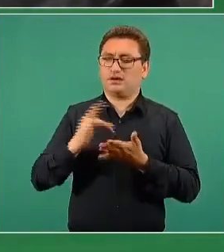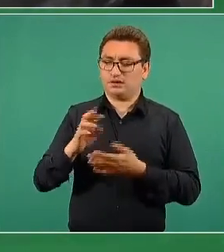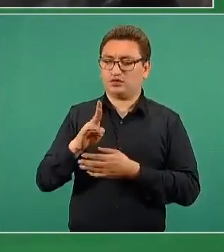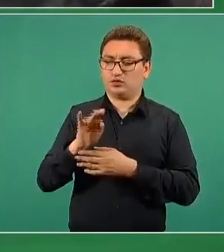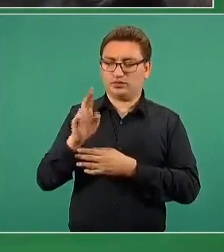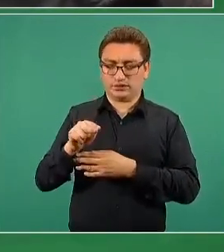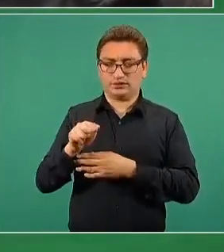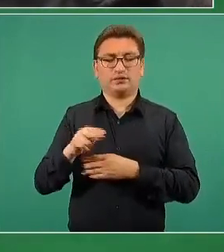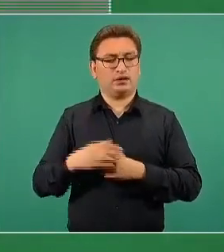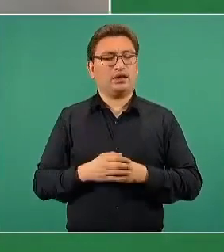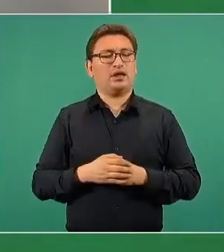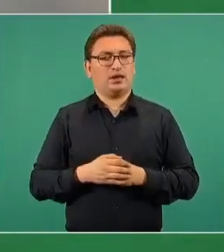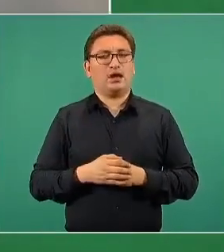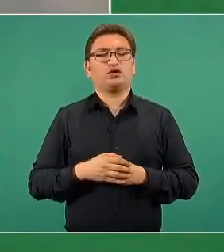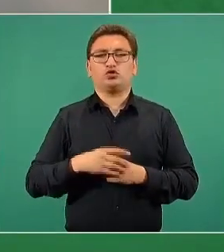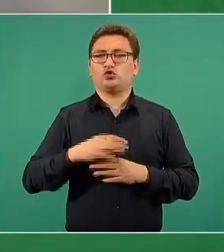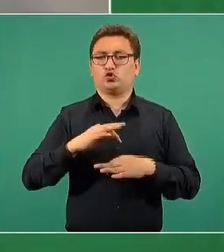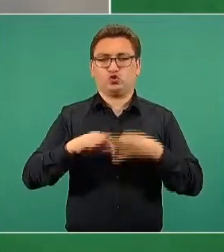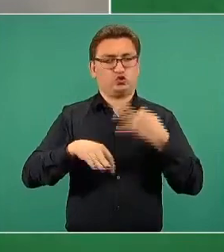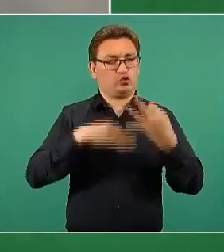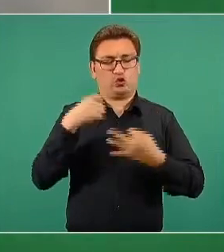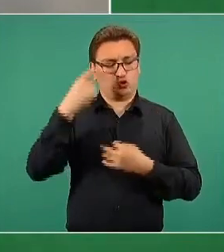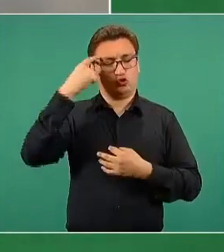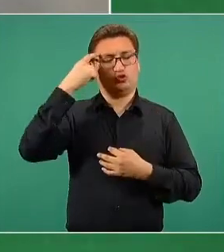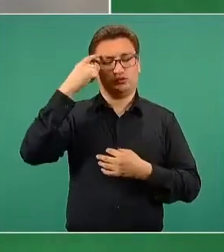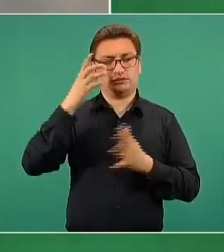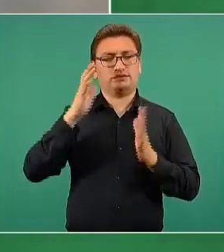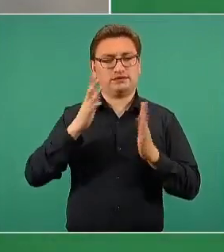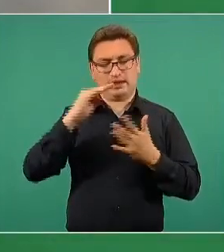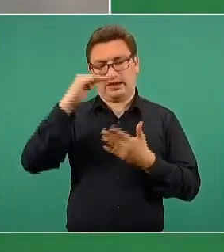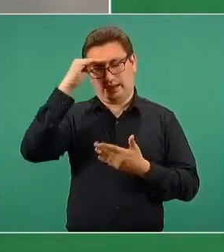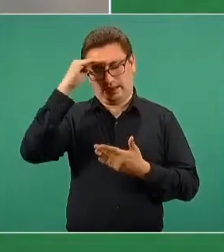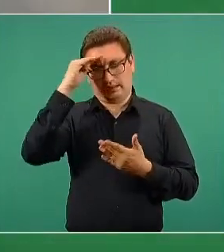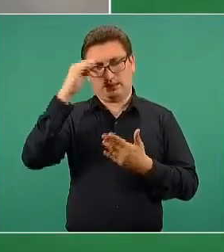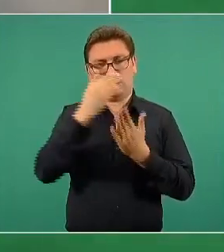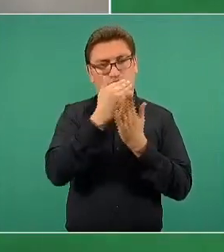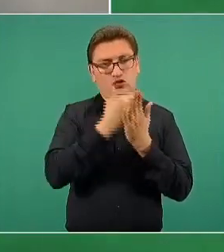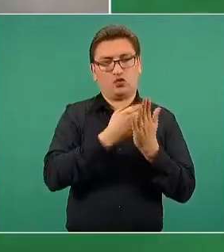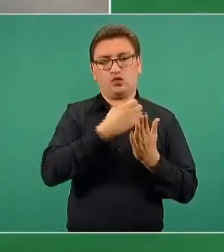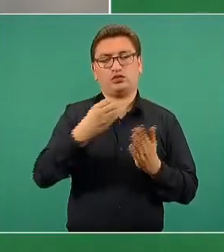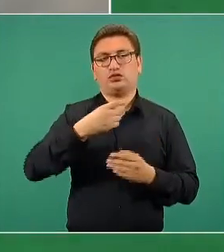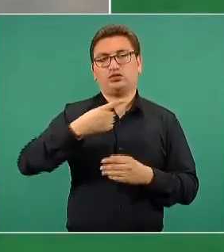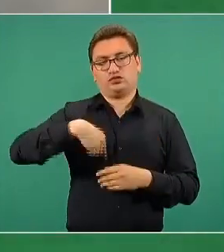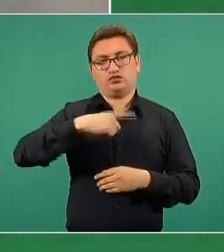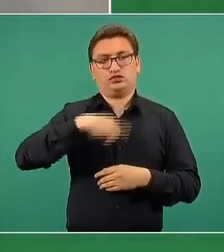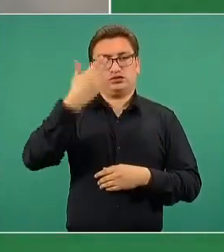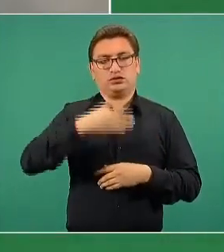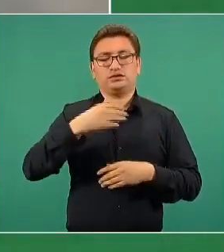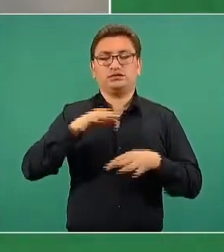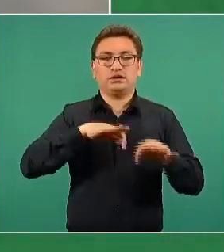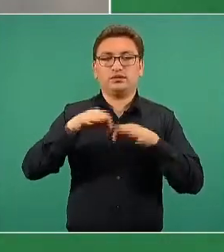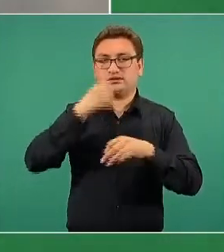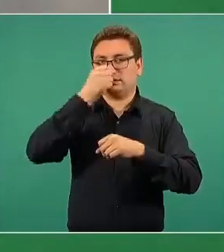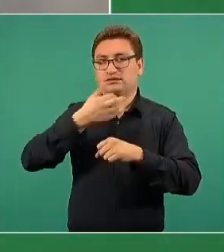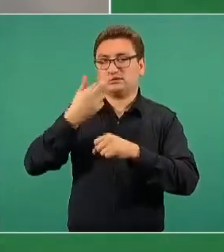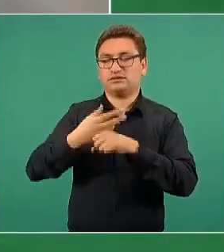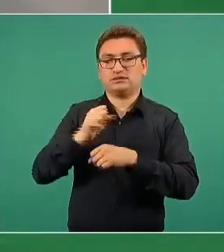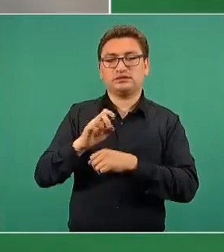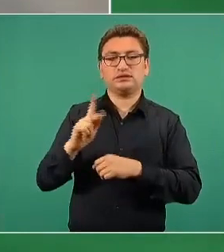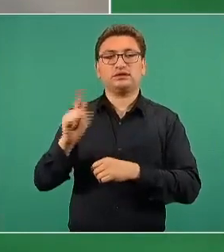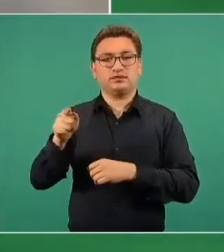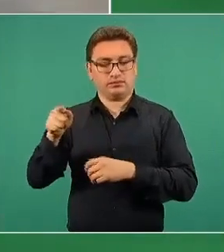Rubén. Tenemos todo contemplado, afortunadamente, en el trabajo con la Secretaría de Educación